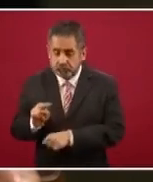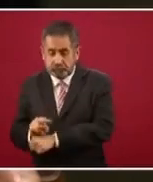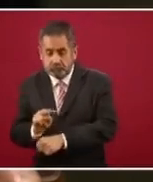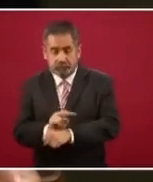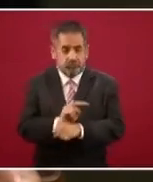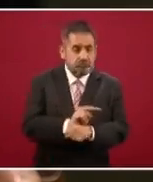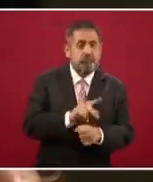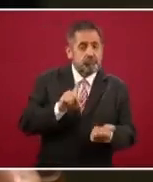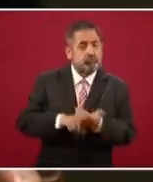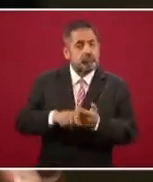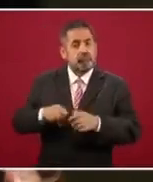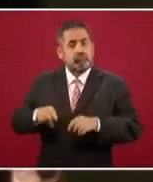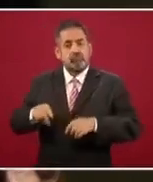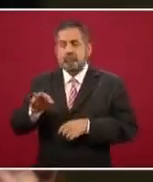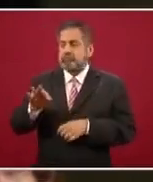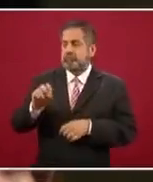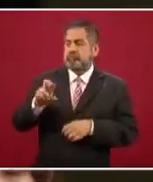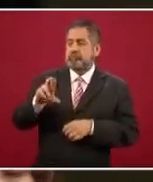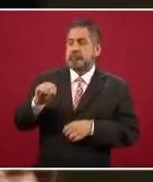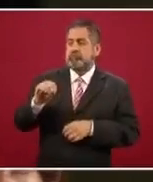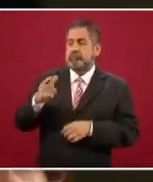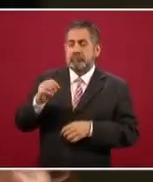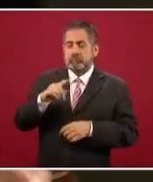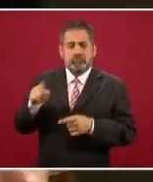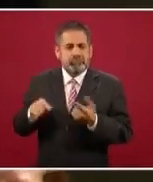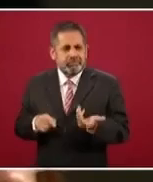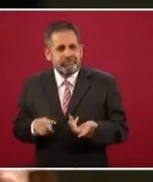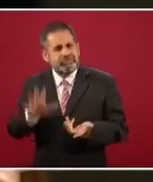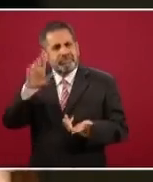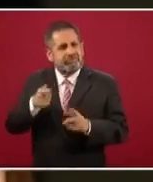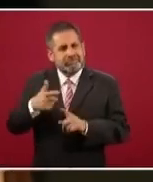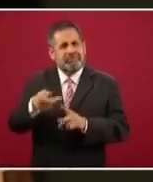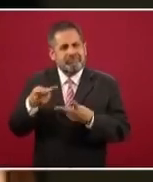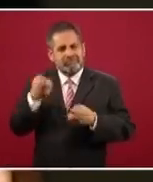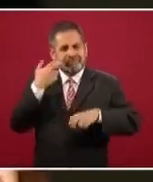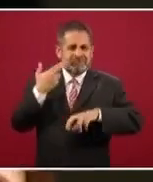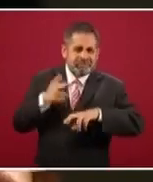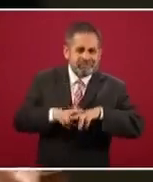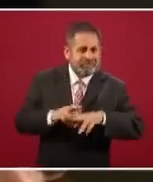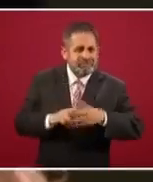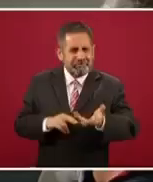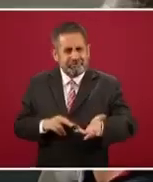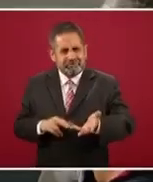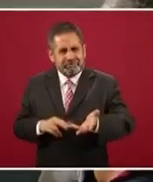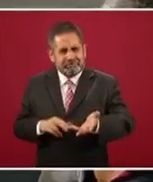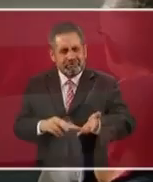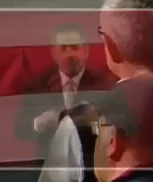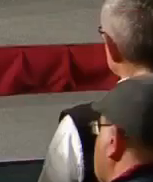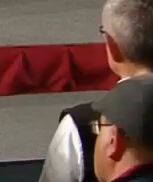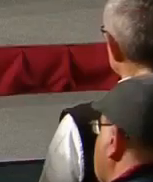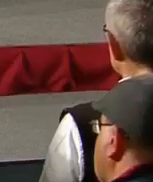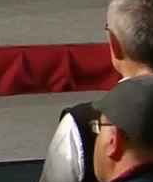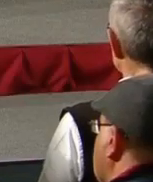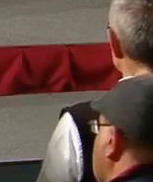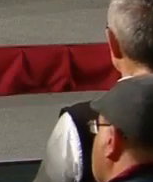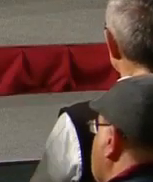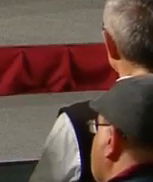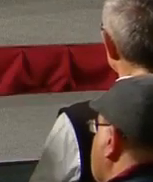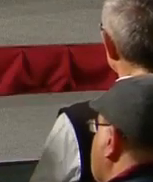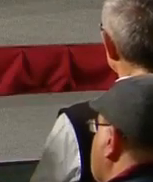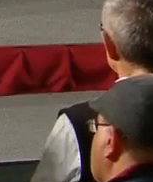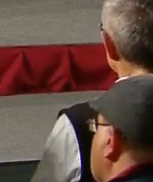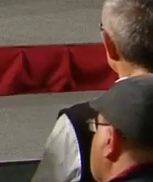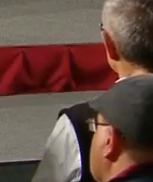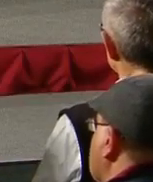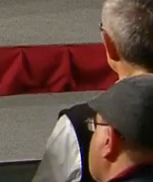propio Hospital Infantil, Federico Gómez, pues que fuera un ladrón, le usaban una medalla a Belisario Domínguez, secretario de Salud, que evitó una gran crisis